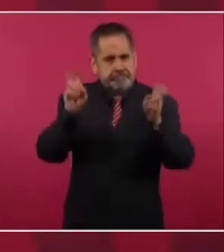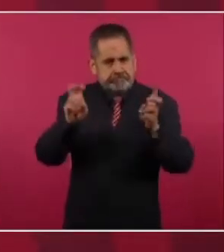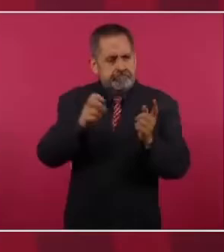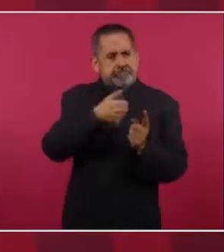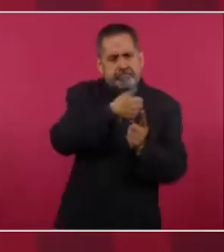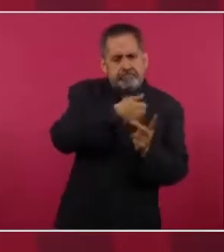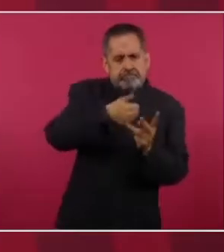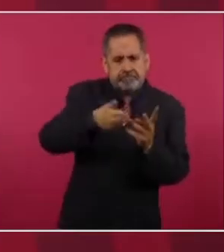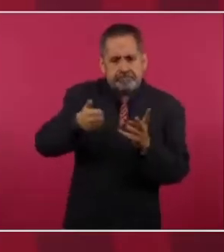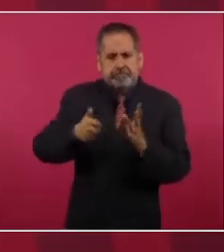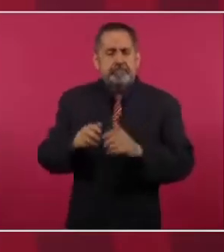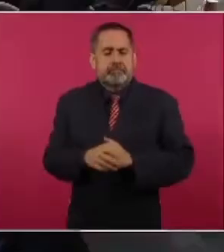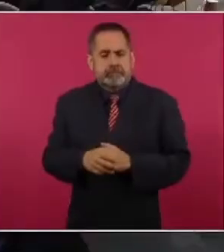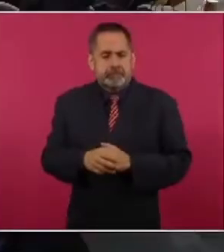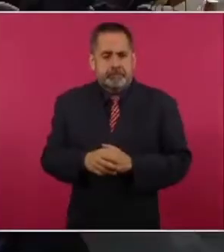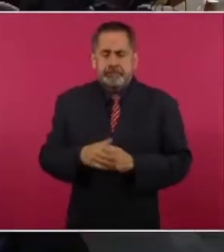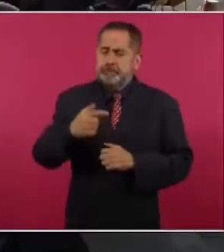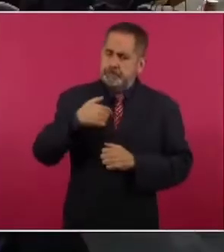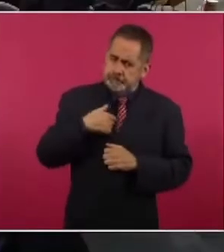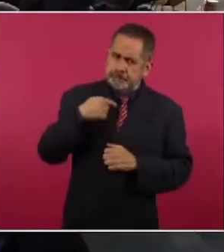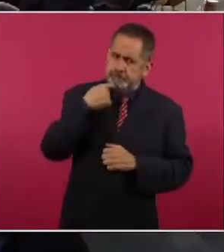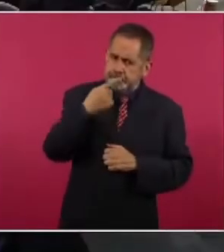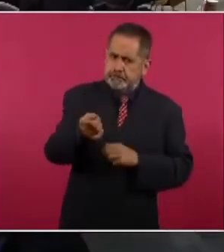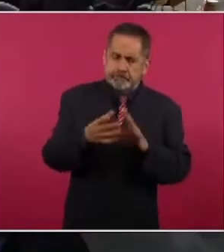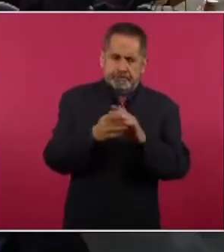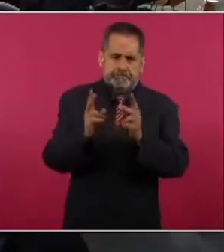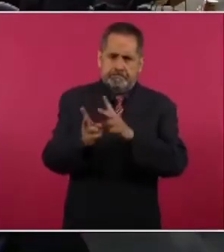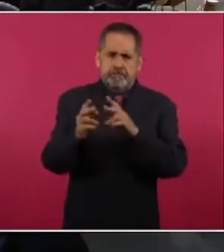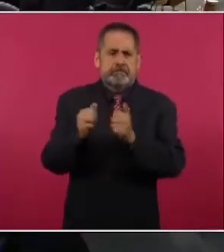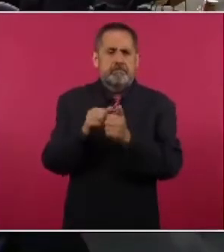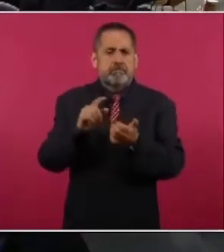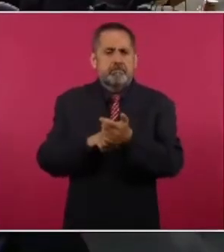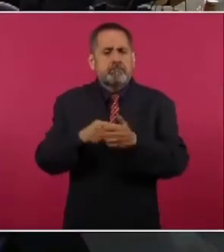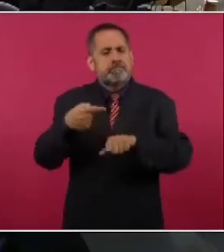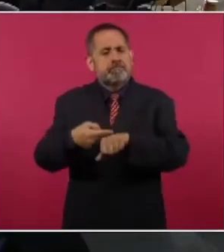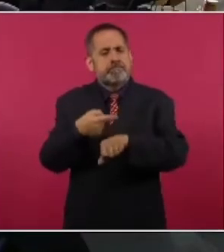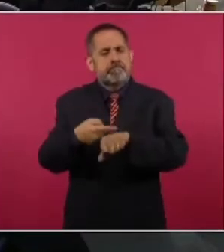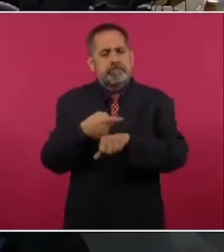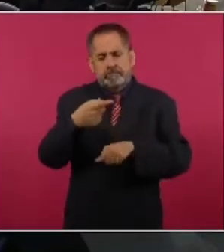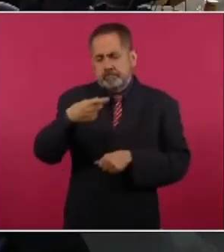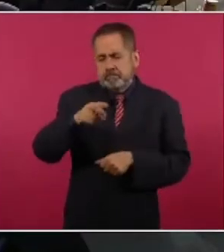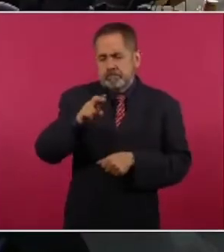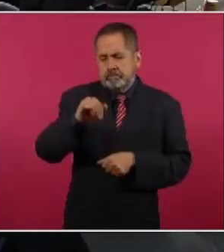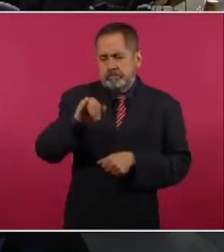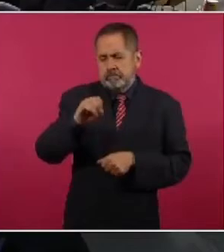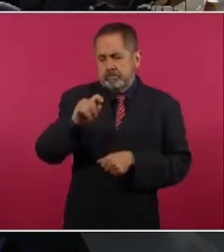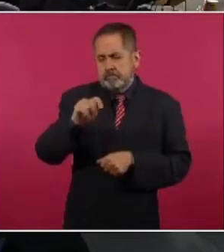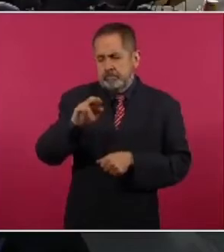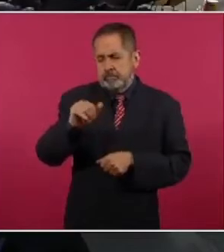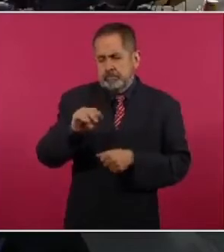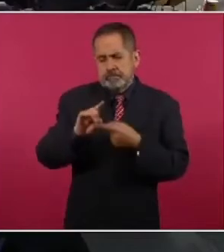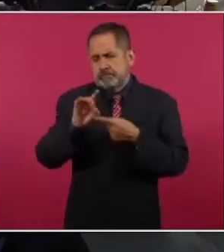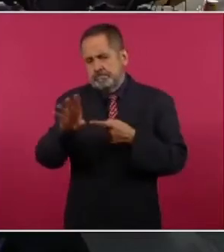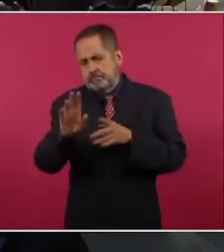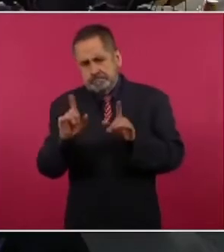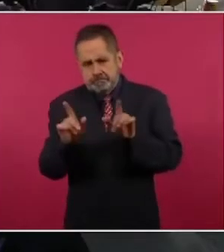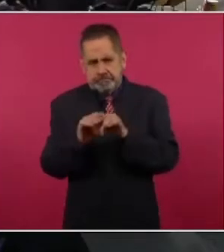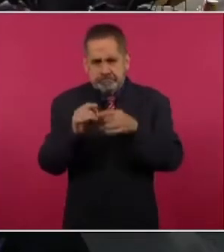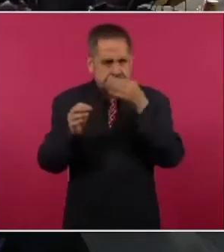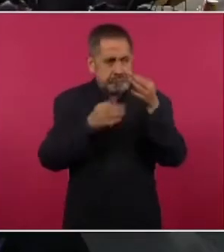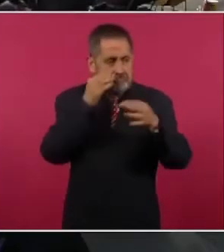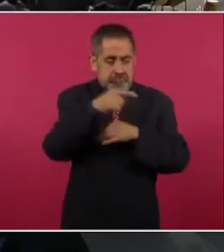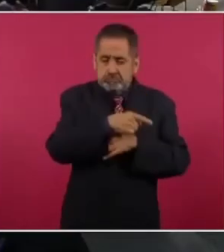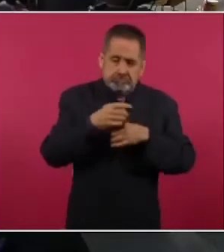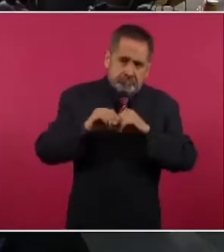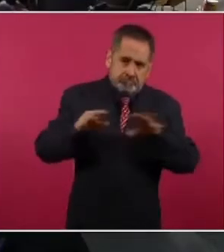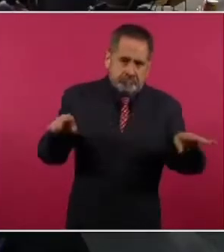particulares. Toqué yo personalmente el tema de las quimioterapias, no les voy a llenar de datos, aunque poco fue esto difundido,